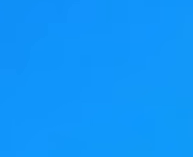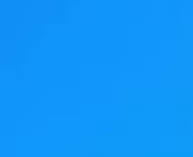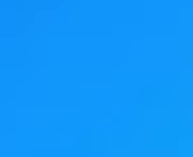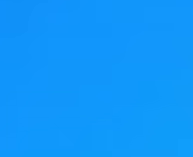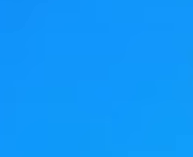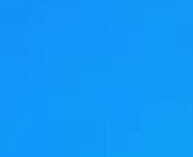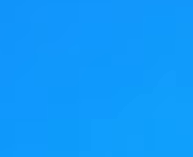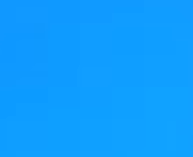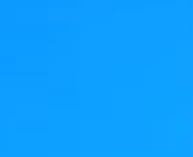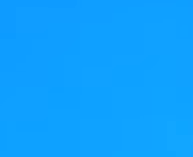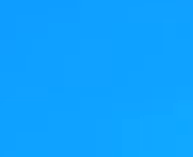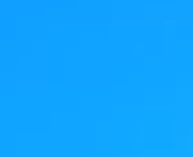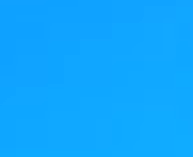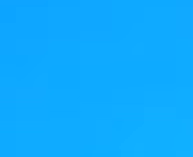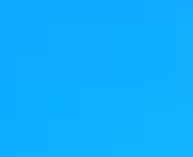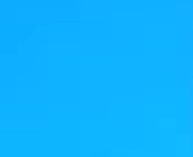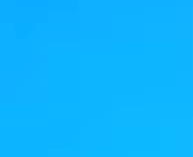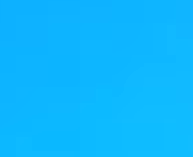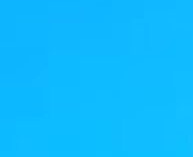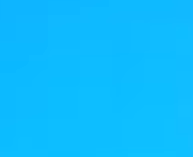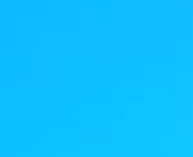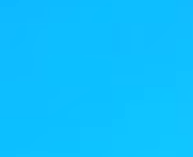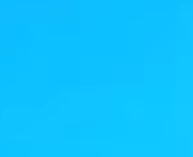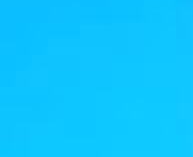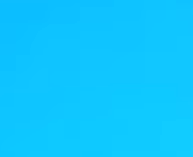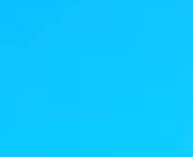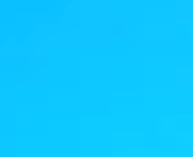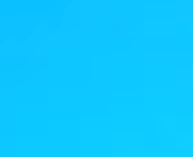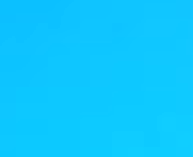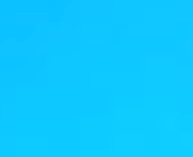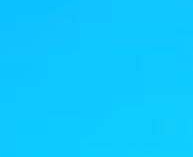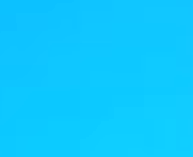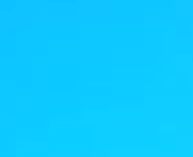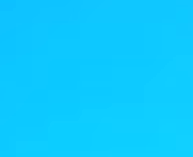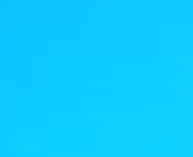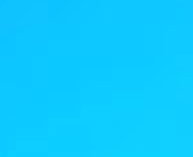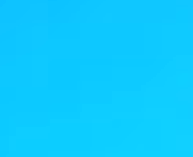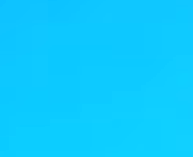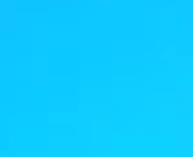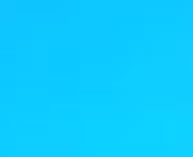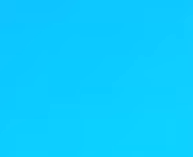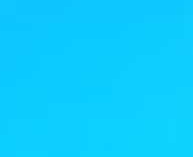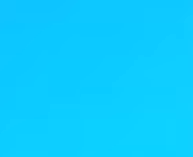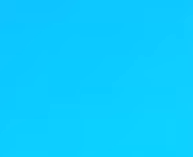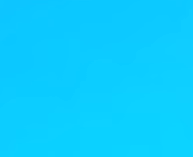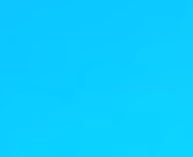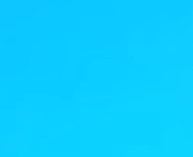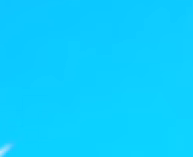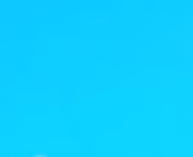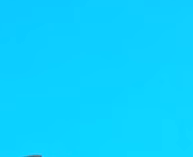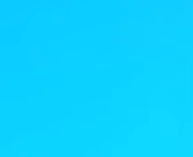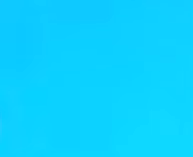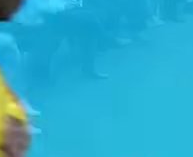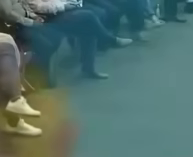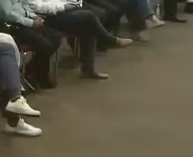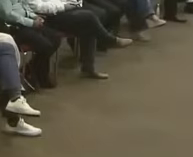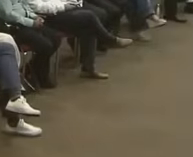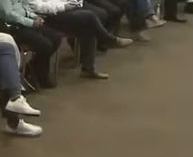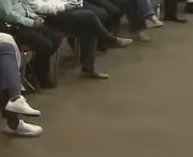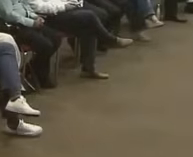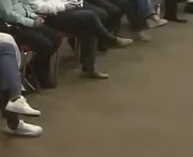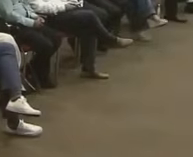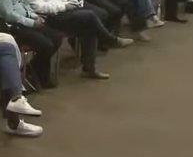del secretario general de la Organización de las Naciones Unidas, señor Antonio Guterres.